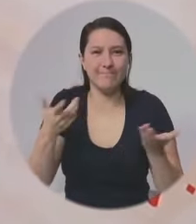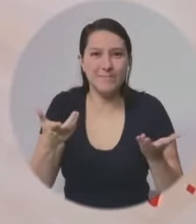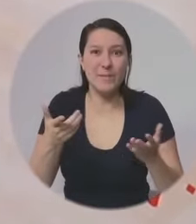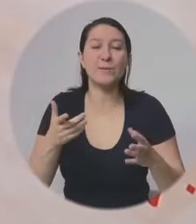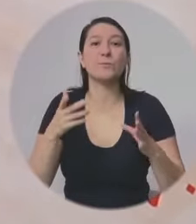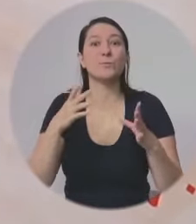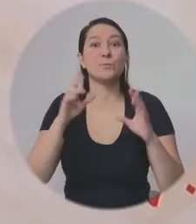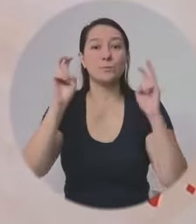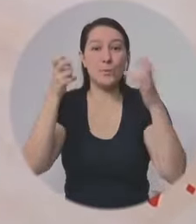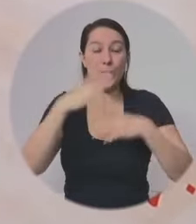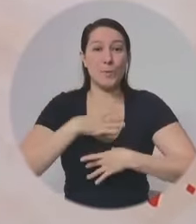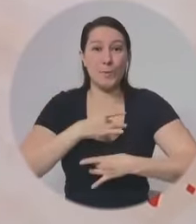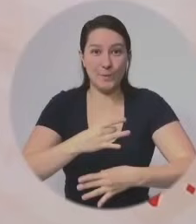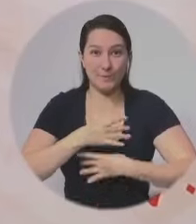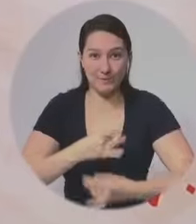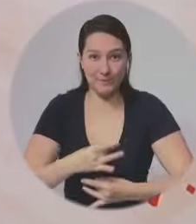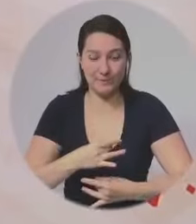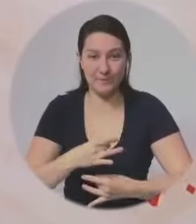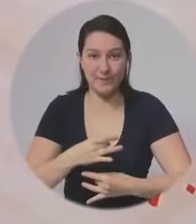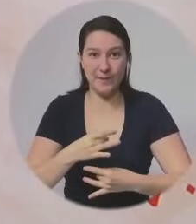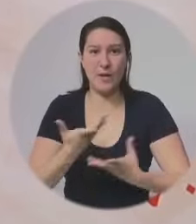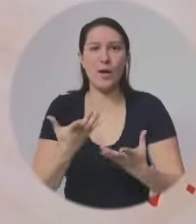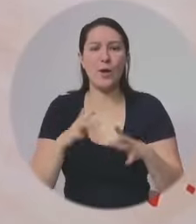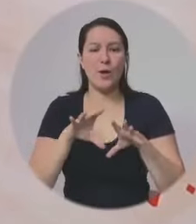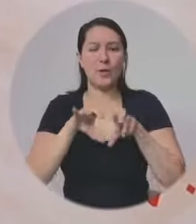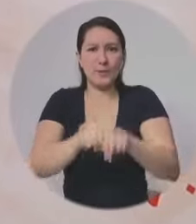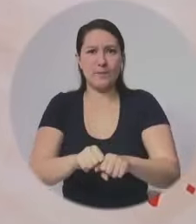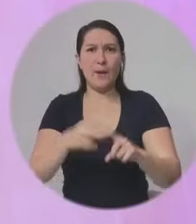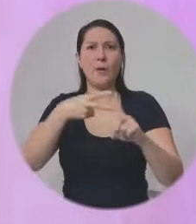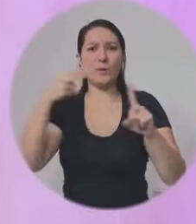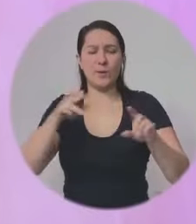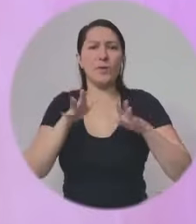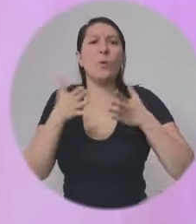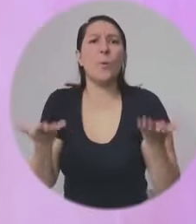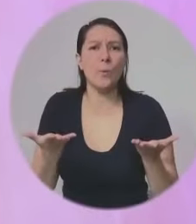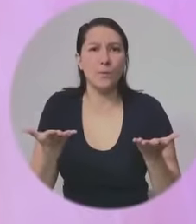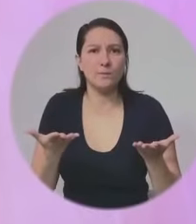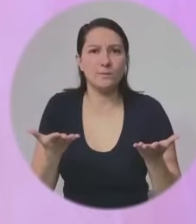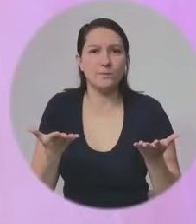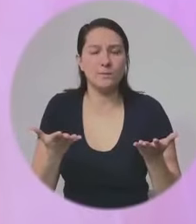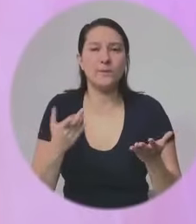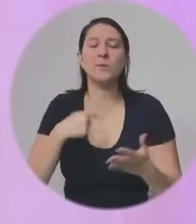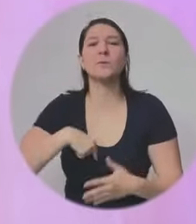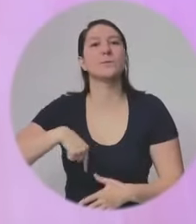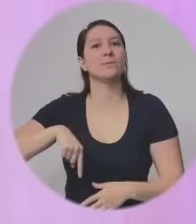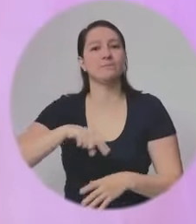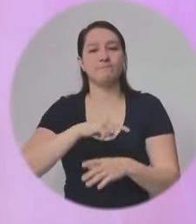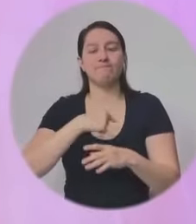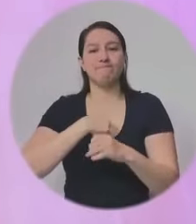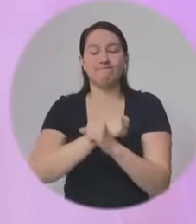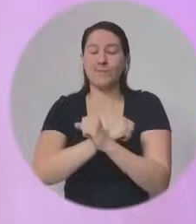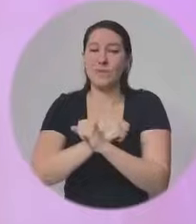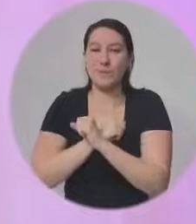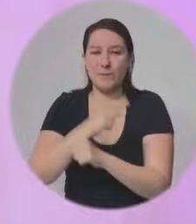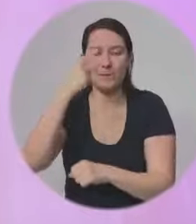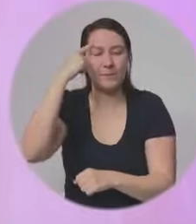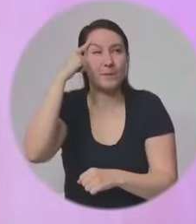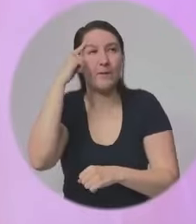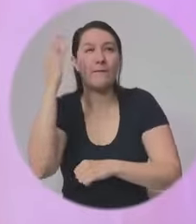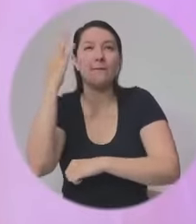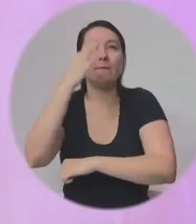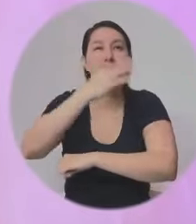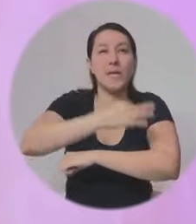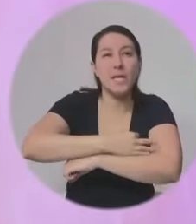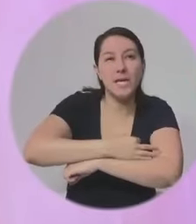interesar y Es sobre cómo reservar un hotel Estoy seguro que ustedes van a pensar temas de fechas